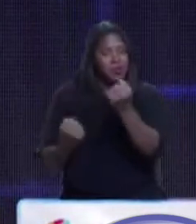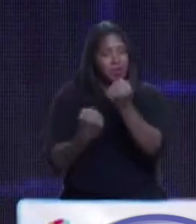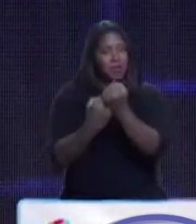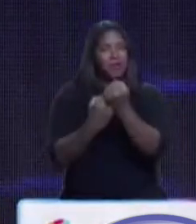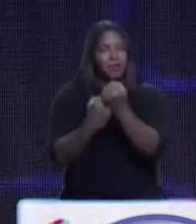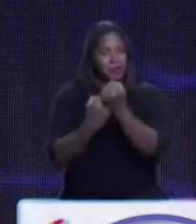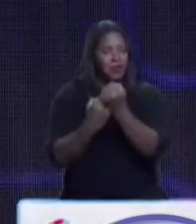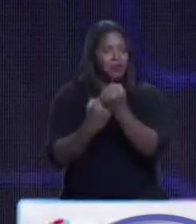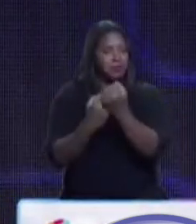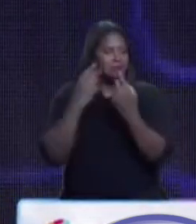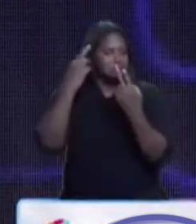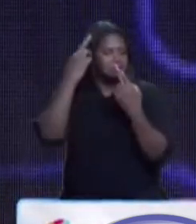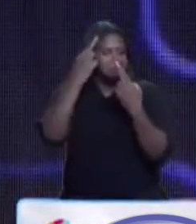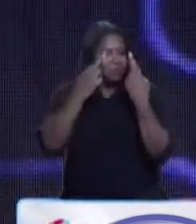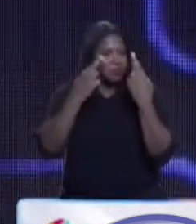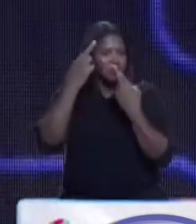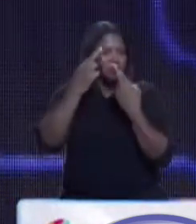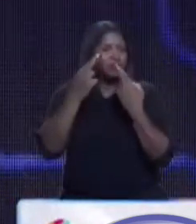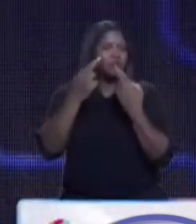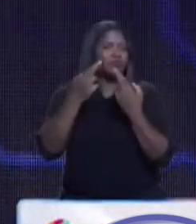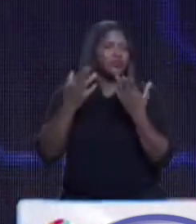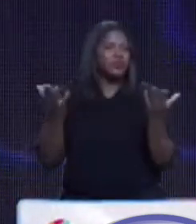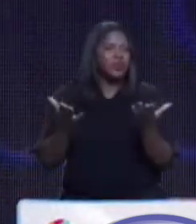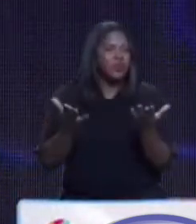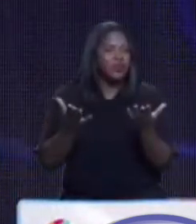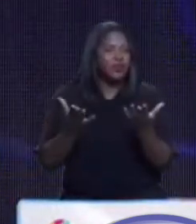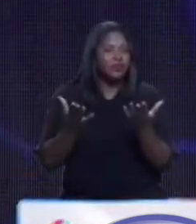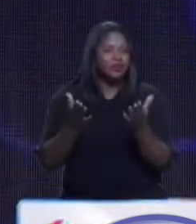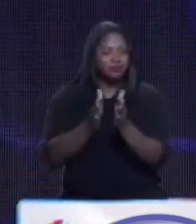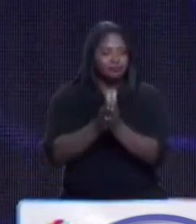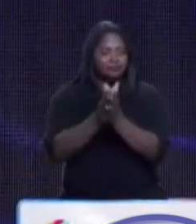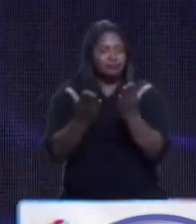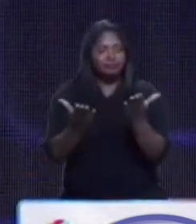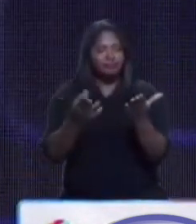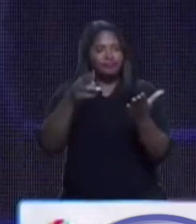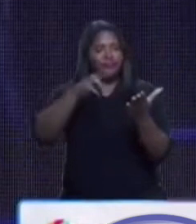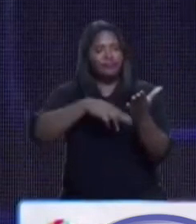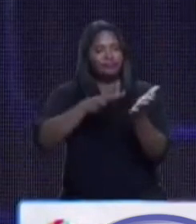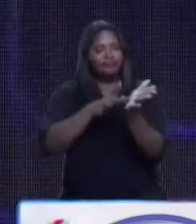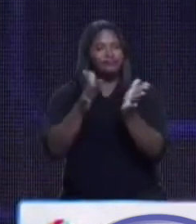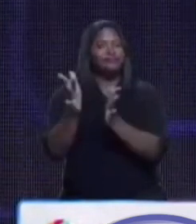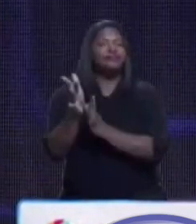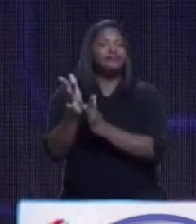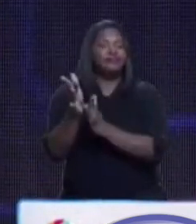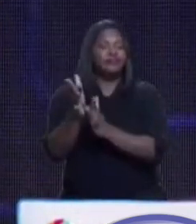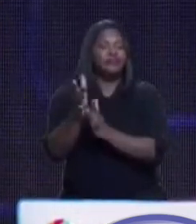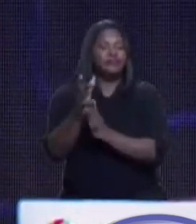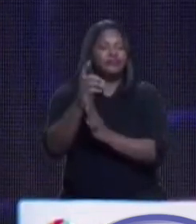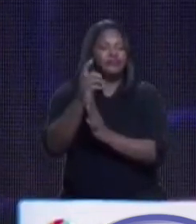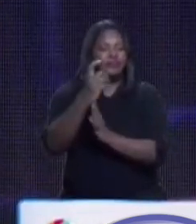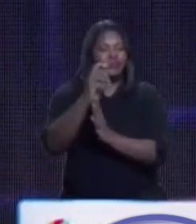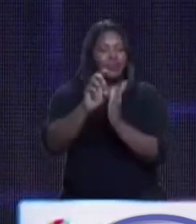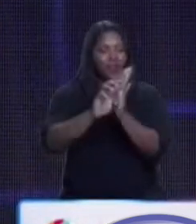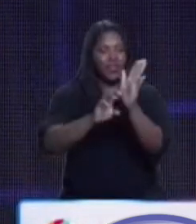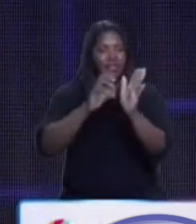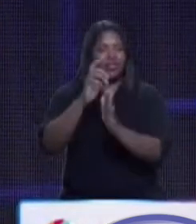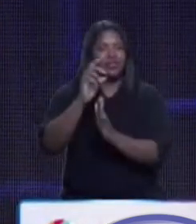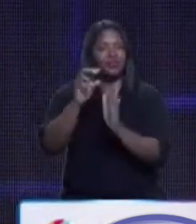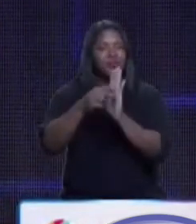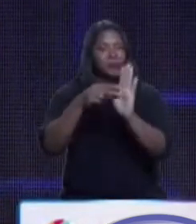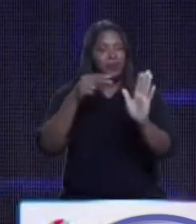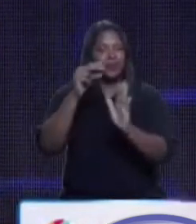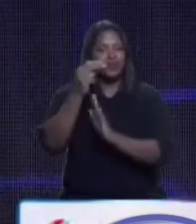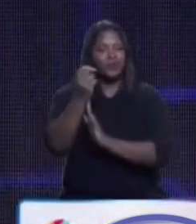este momento hago una reflexión y hasta una invitación a que lea la Biblia, el libro de Éxodo, capítulo 20, versículo